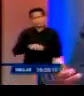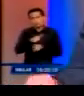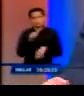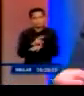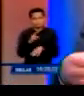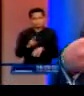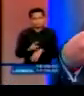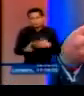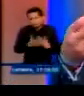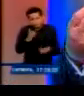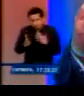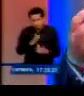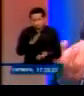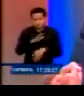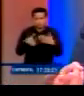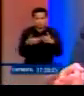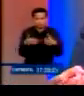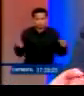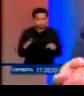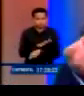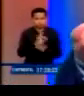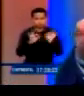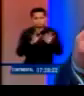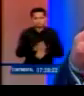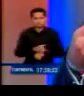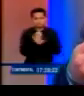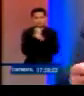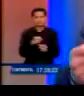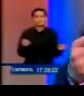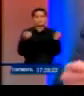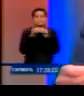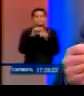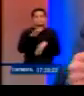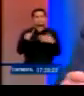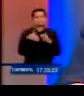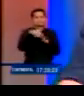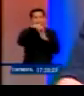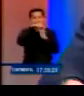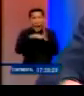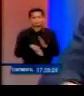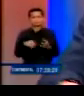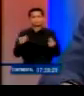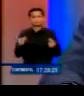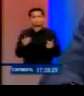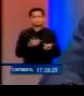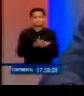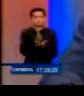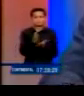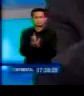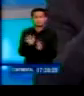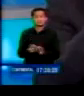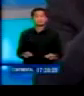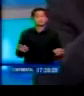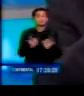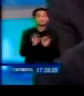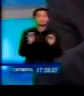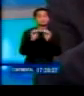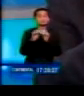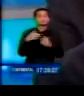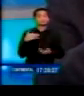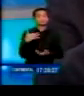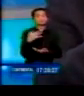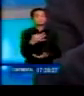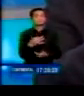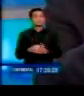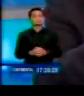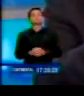momento, de una manera sencilla, de una manera completamente segura y con una disminución en los costos transaccionales. Y con un elemento importante,